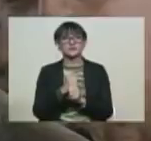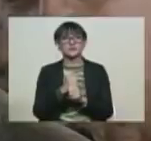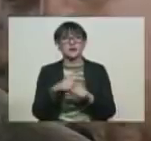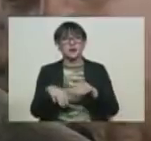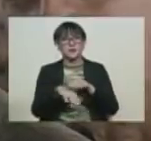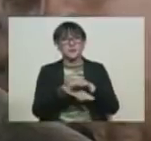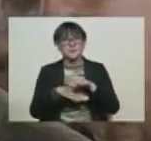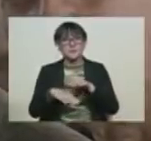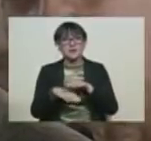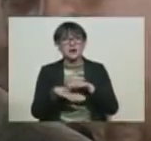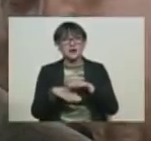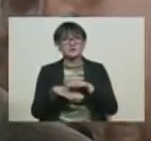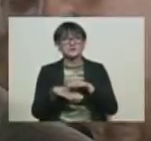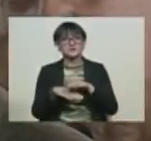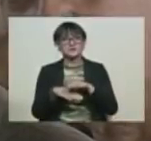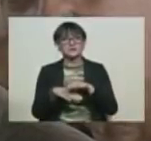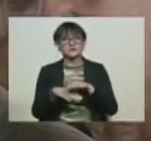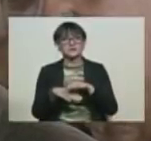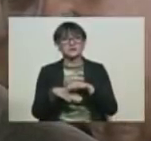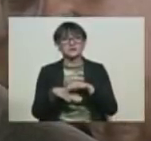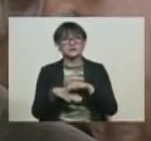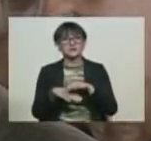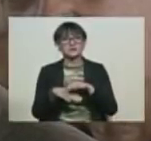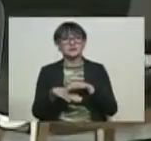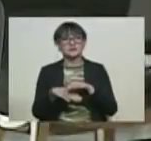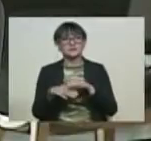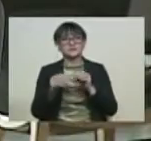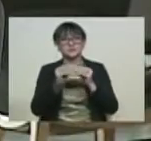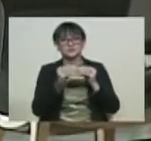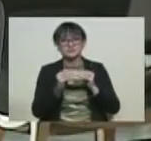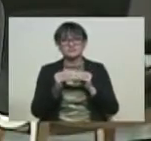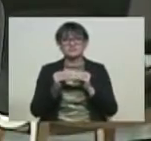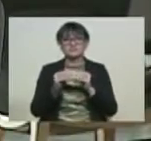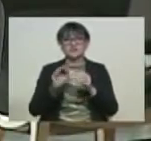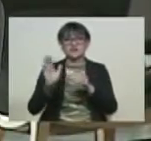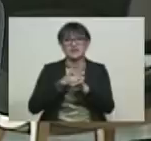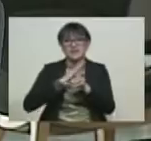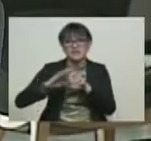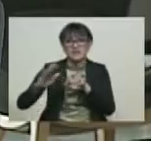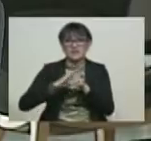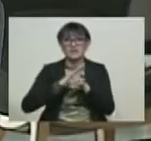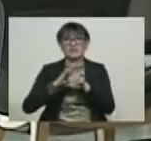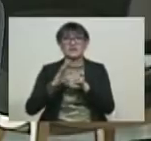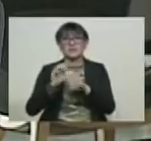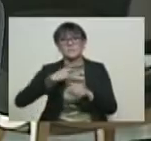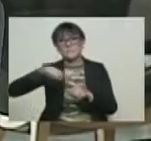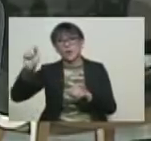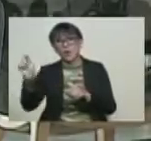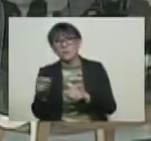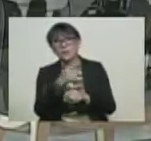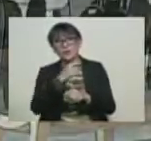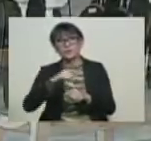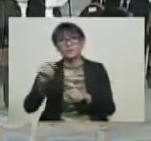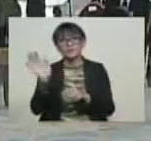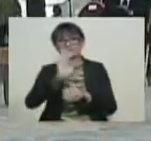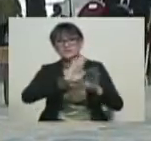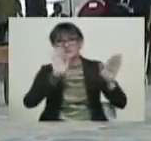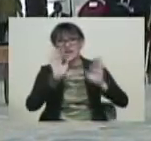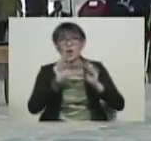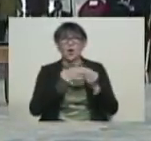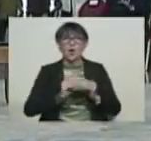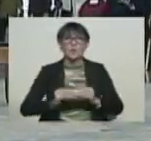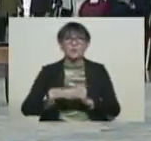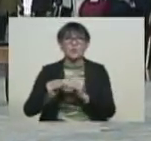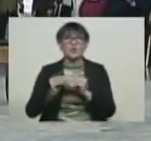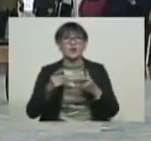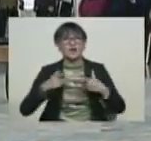base de poner yeso, cemento y lanzar y